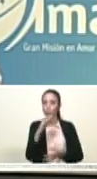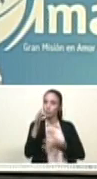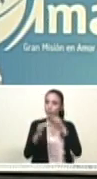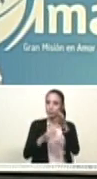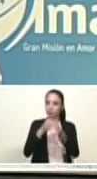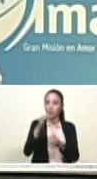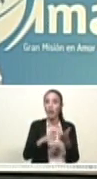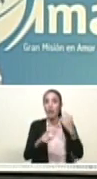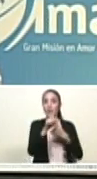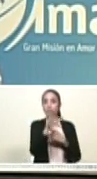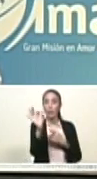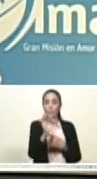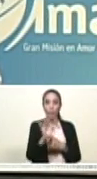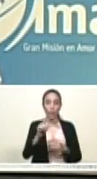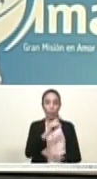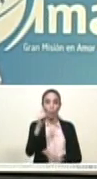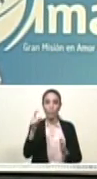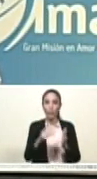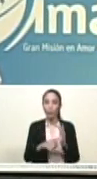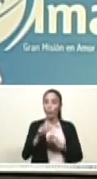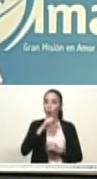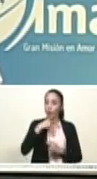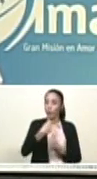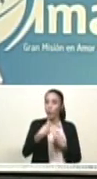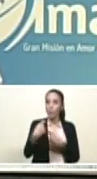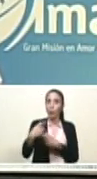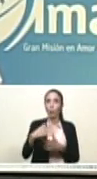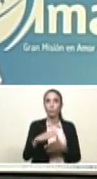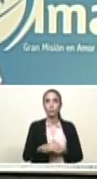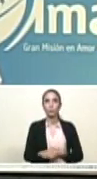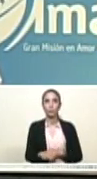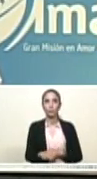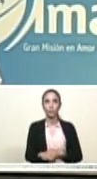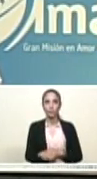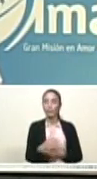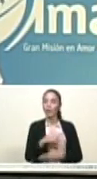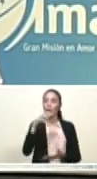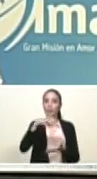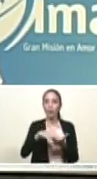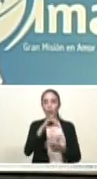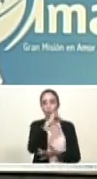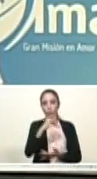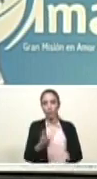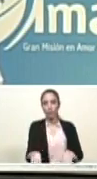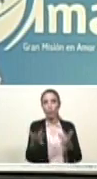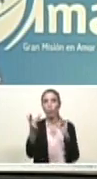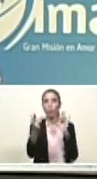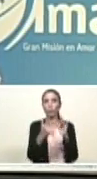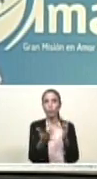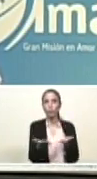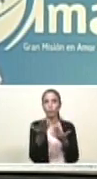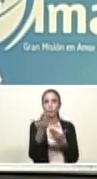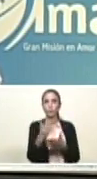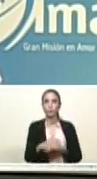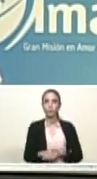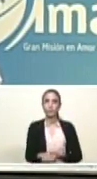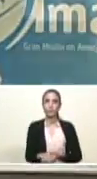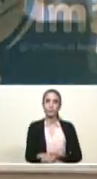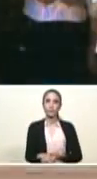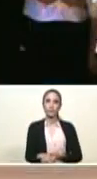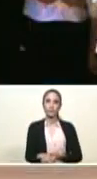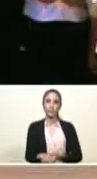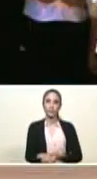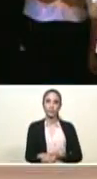el 100% de pensiones en el Estado Zulia. Adelante, Cabima.